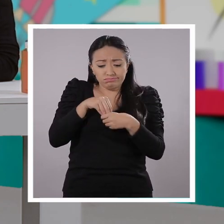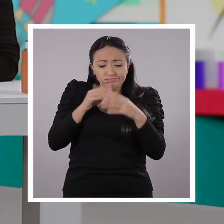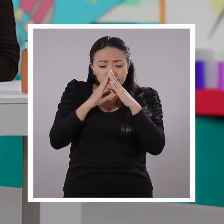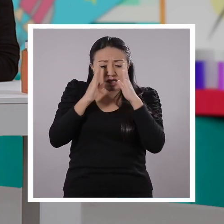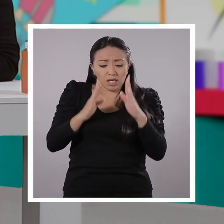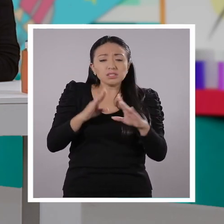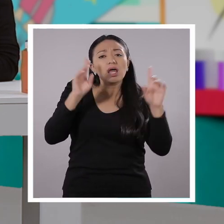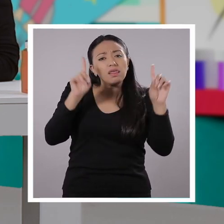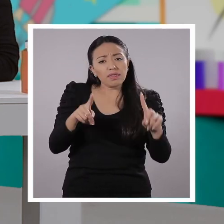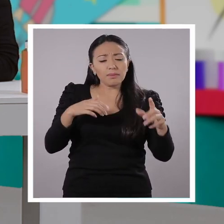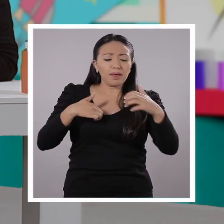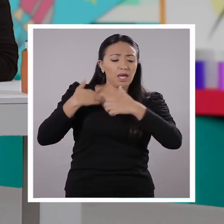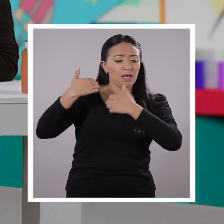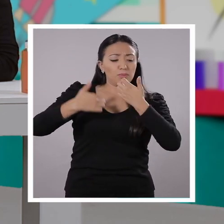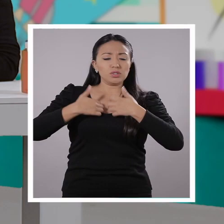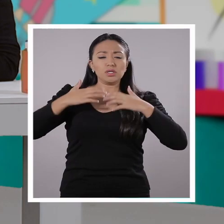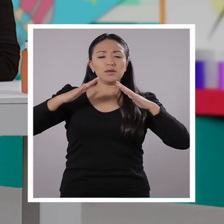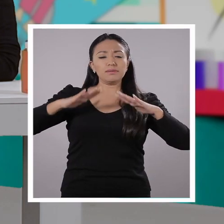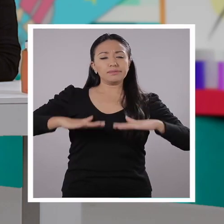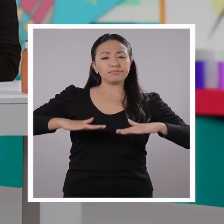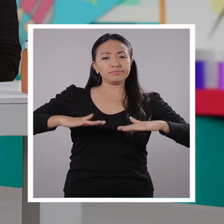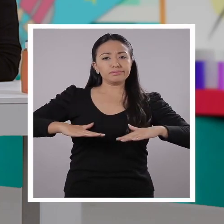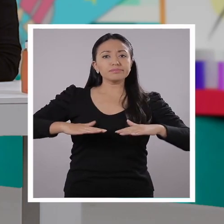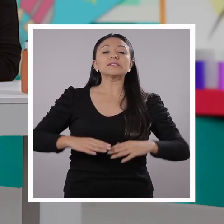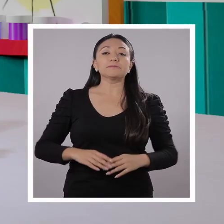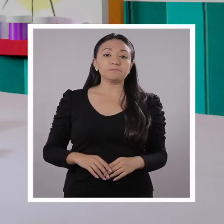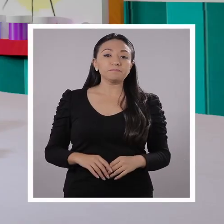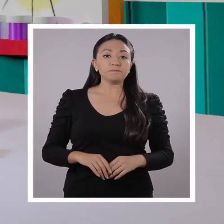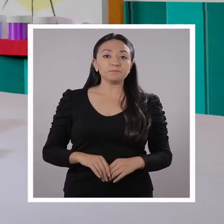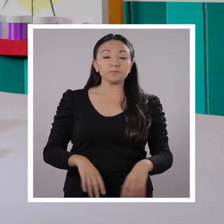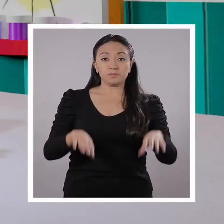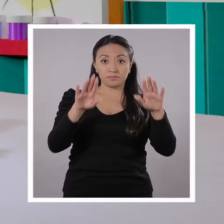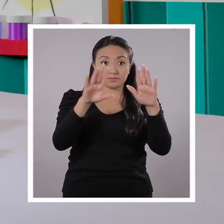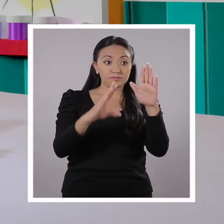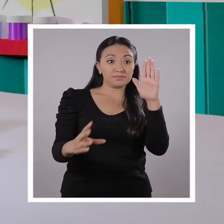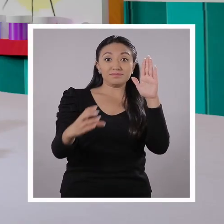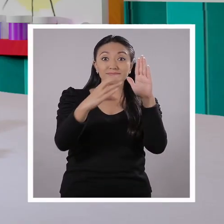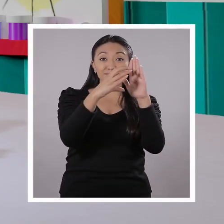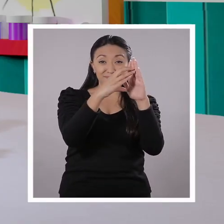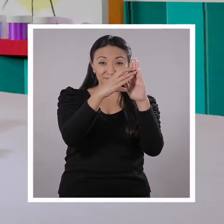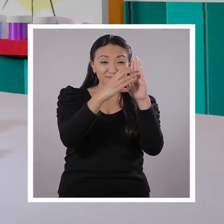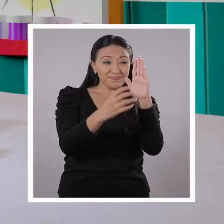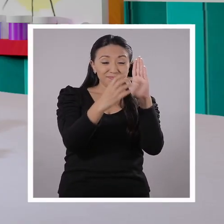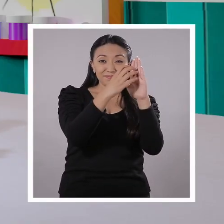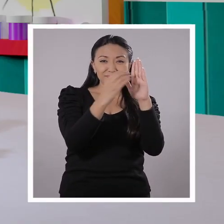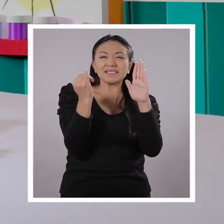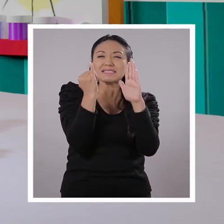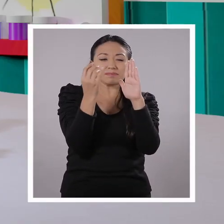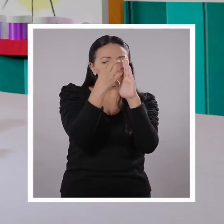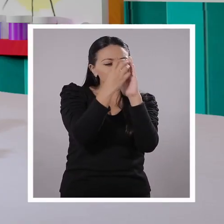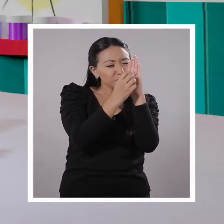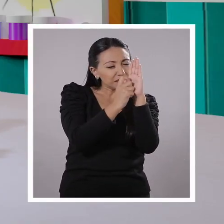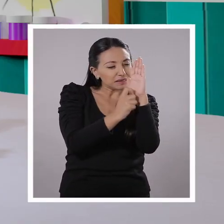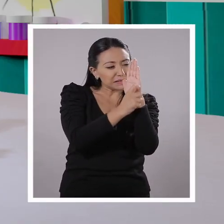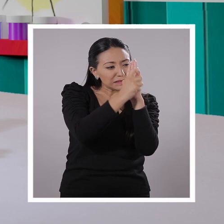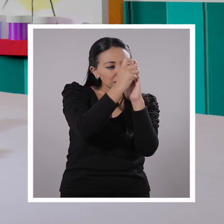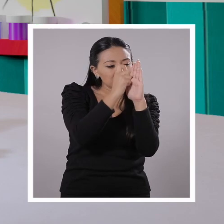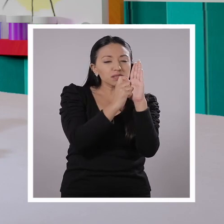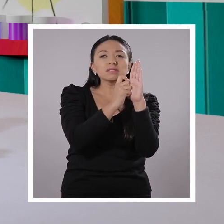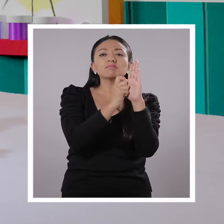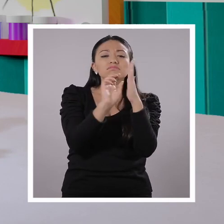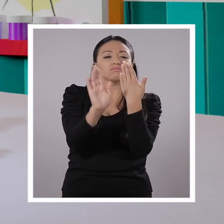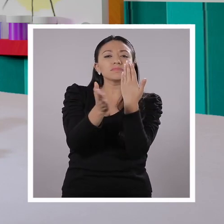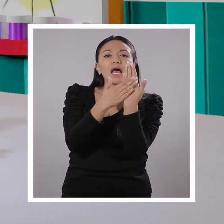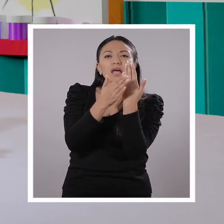queridos, es importante canalizar nuestras emociones. Sí. Uh-huh. Ahora, detrás de esa mariquita, uh-huh, vamos a escribir qué fue lo que te